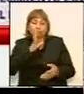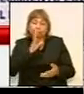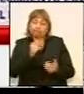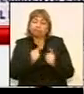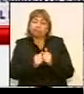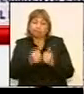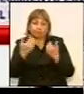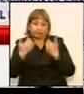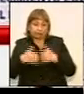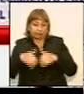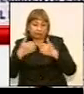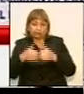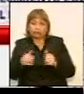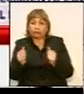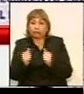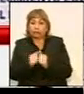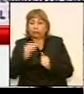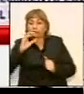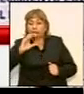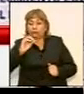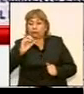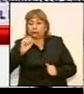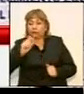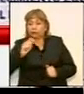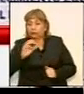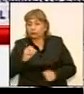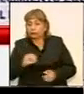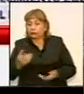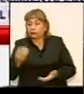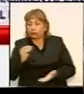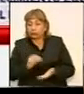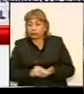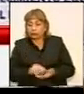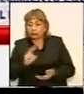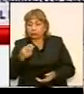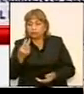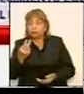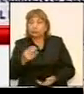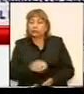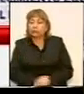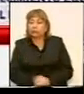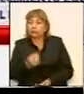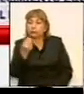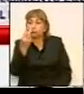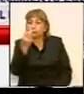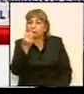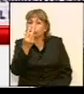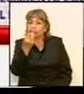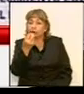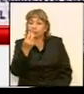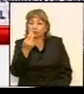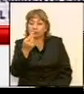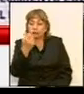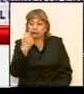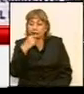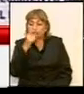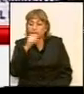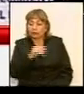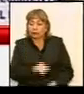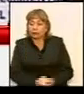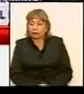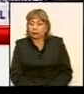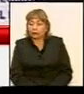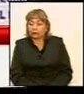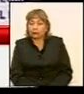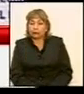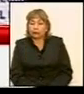mismas empresas respecto de sus costos e ingresos. Trajimos todo al año 2012, porque es para el último año para el que está